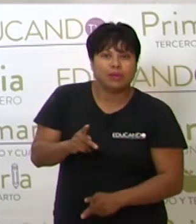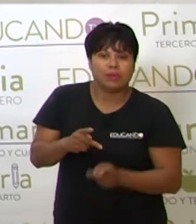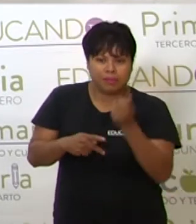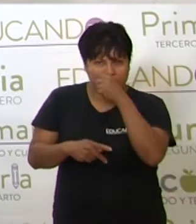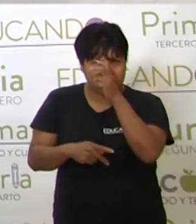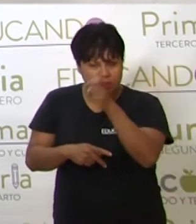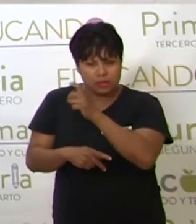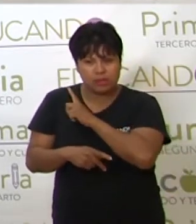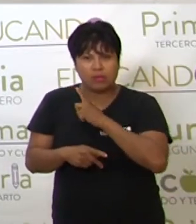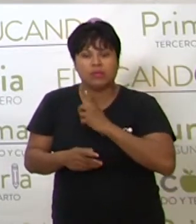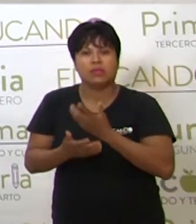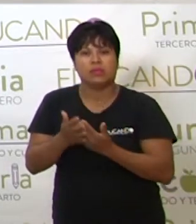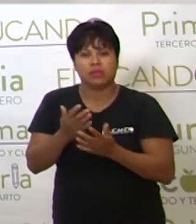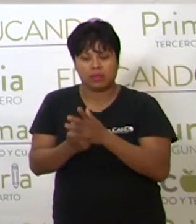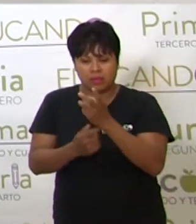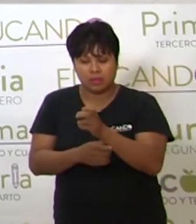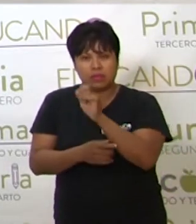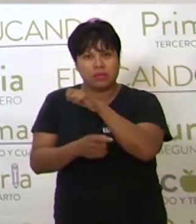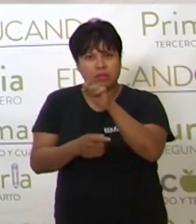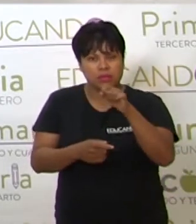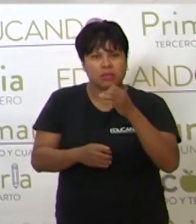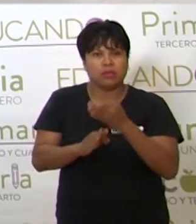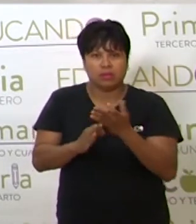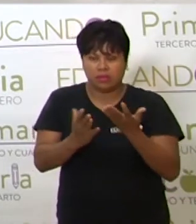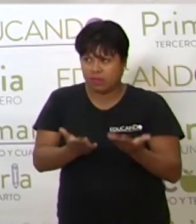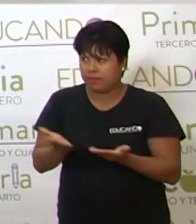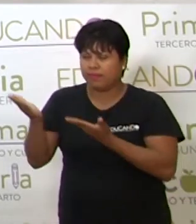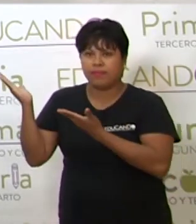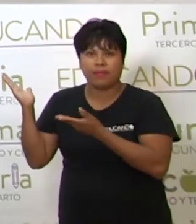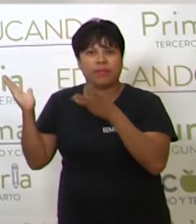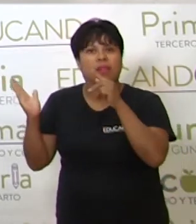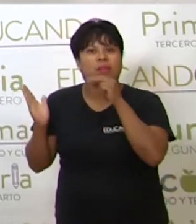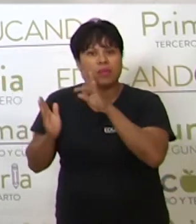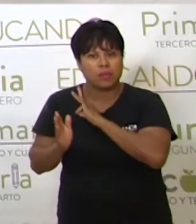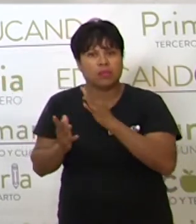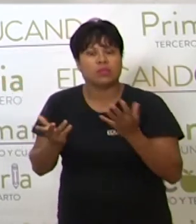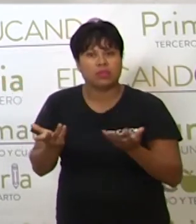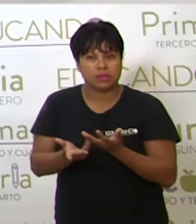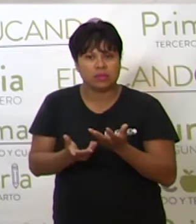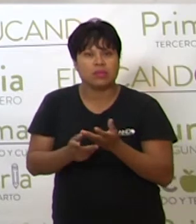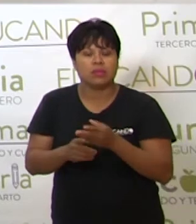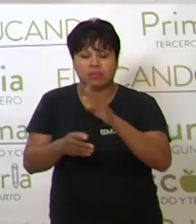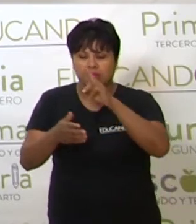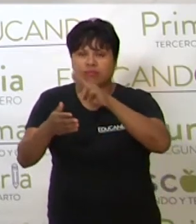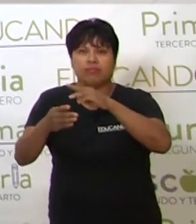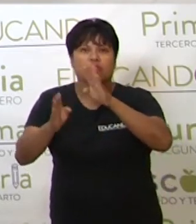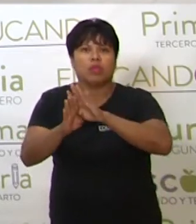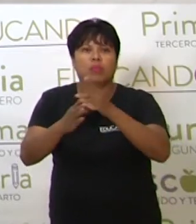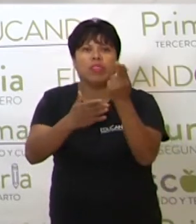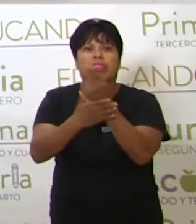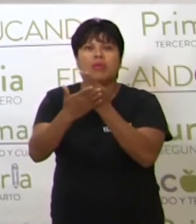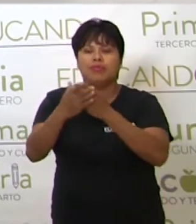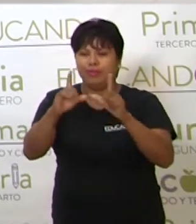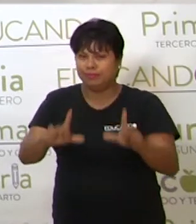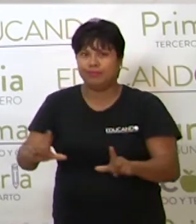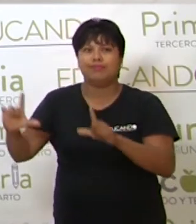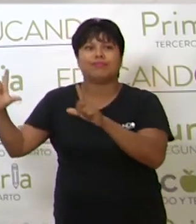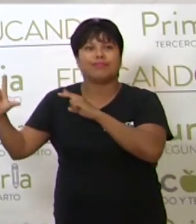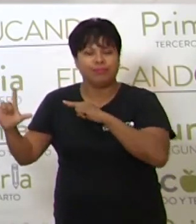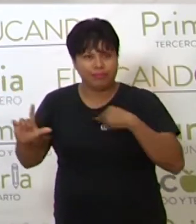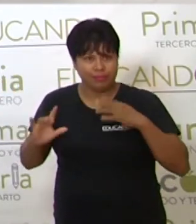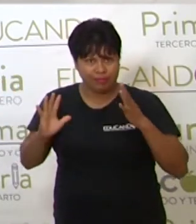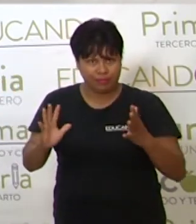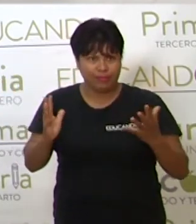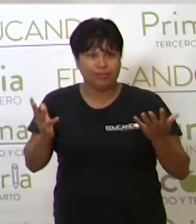que desarrollar este algoritmo que está representado aquí pero también lo podemos representar gráficamente niñas y niños ya lo hemos representado